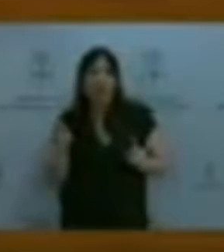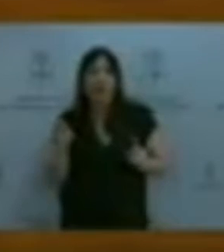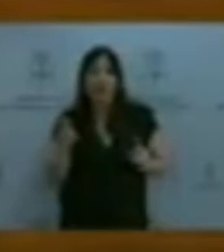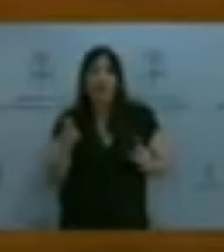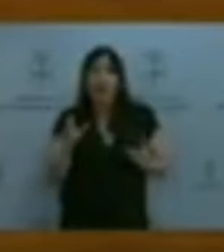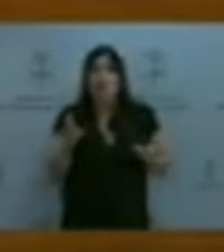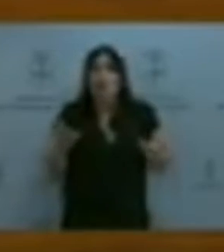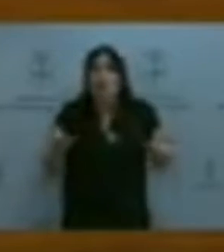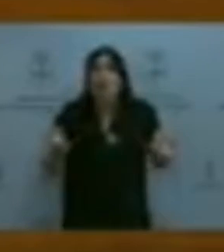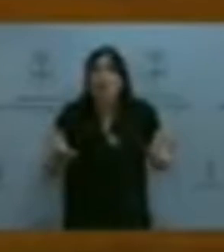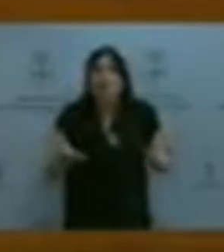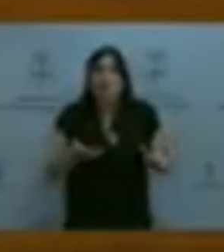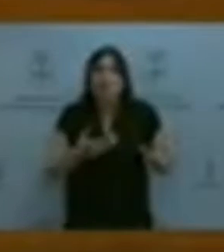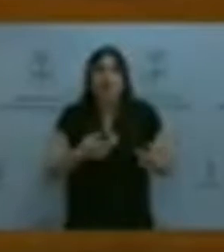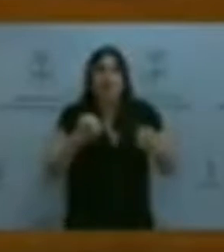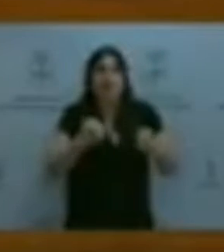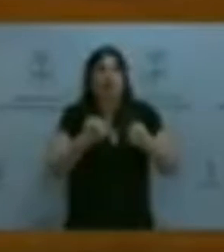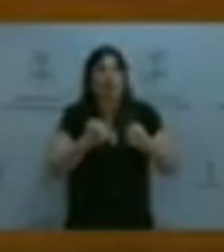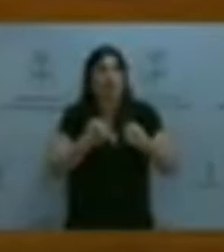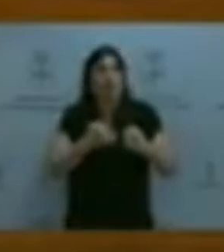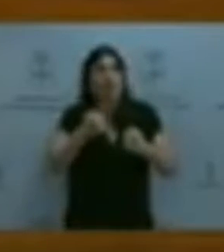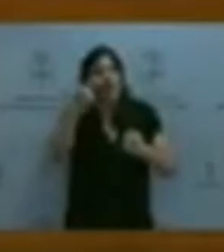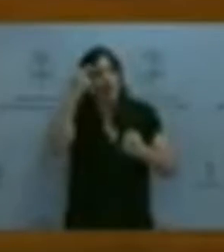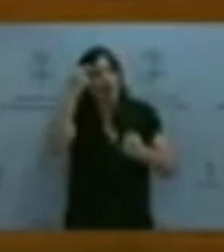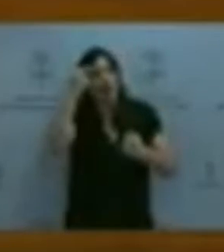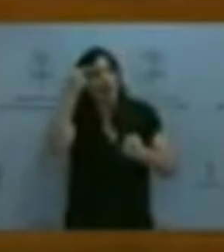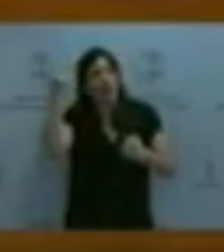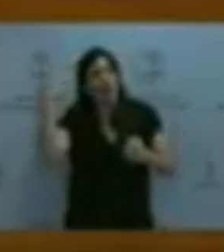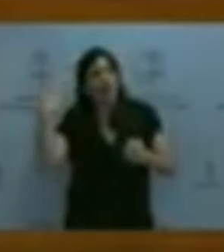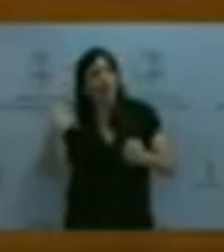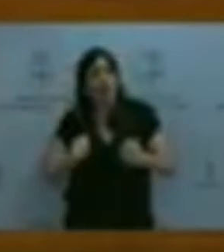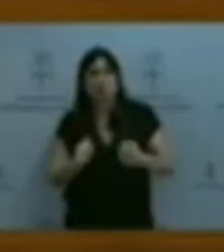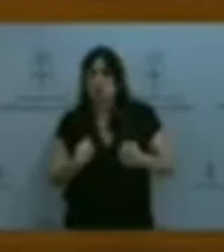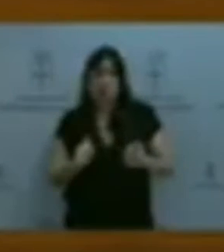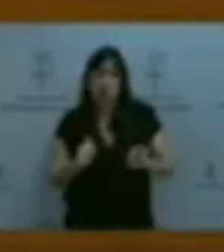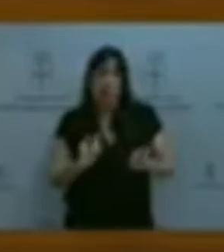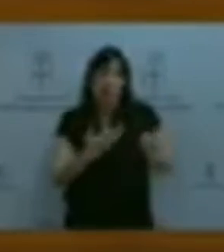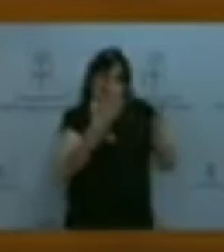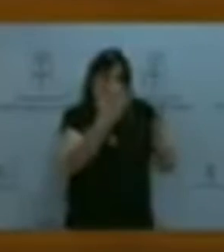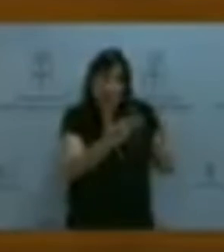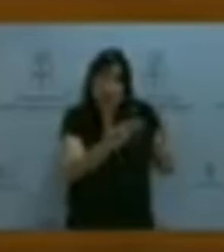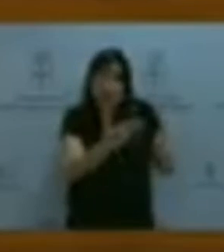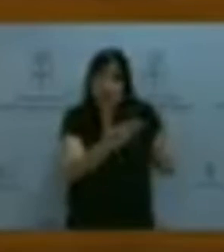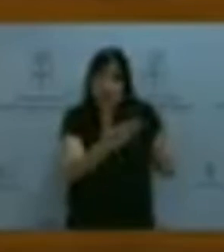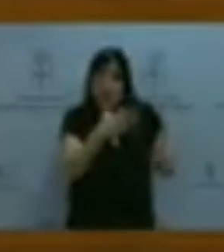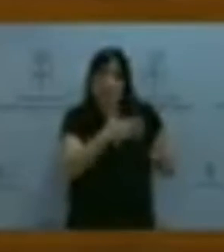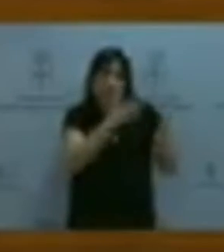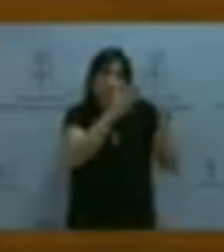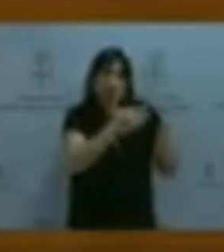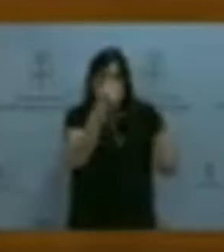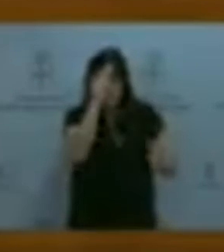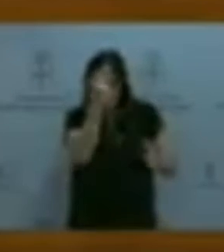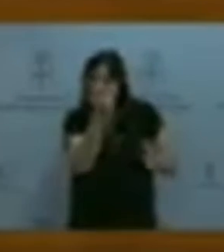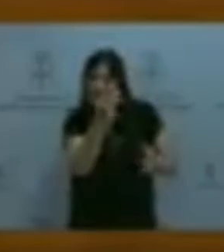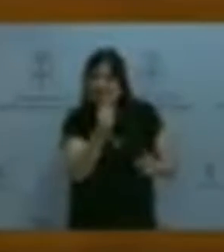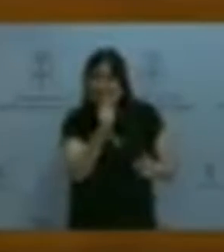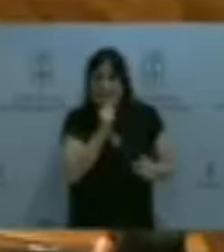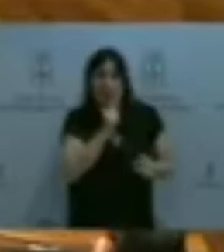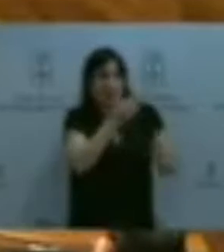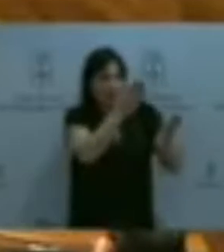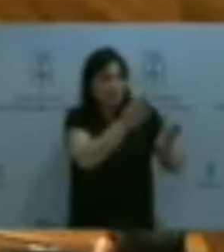melancolía. Aquí la única melancolía que debe tener es usted, que usted todavía no ha cambiado el chip de portavoz a consejero o de consejero a